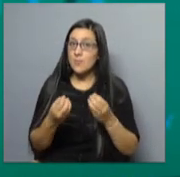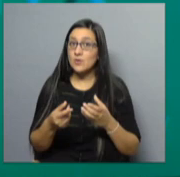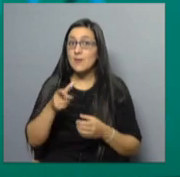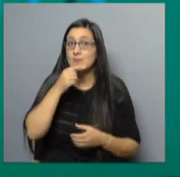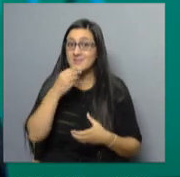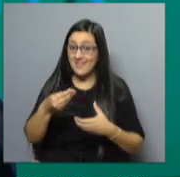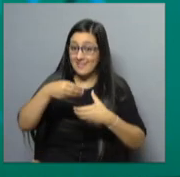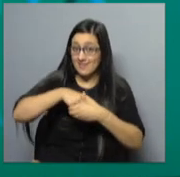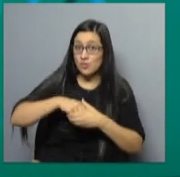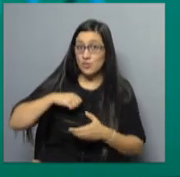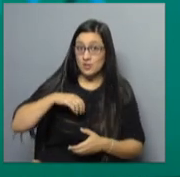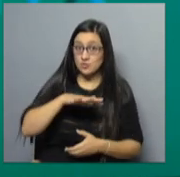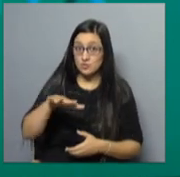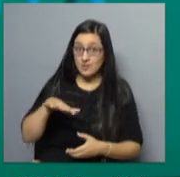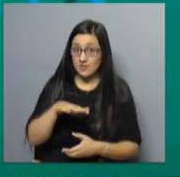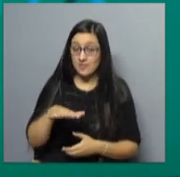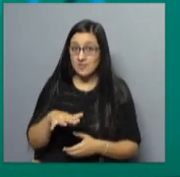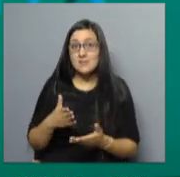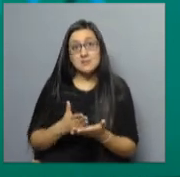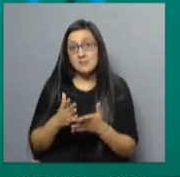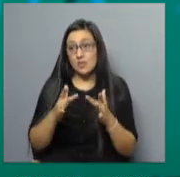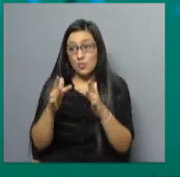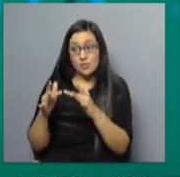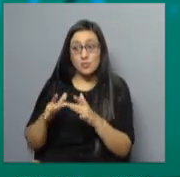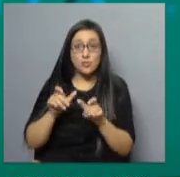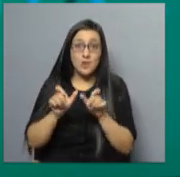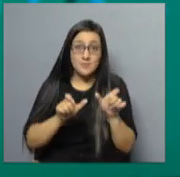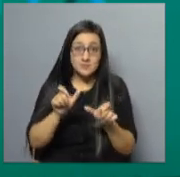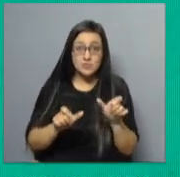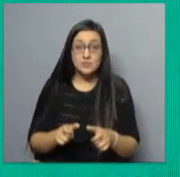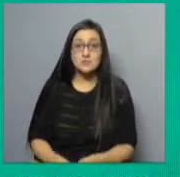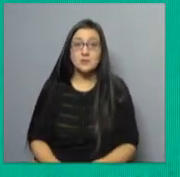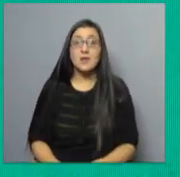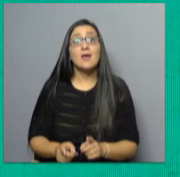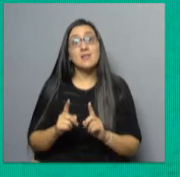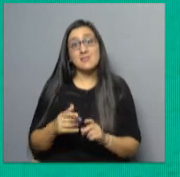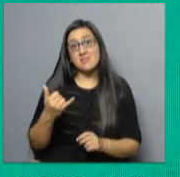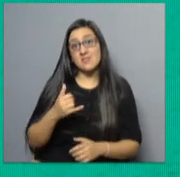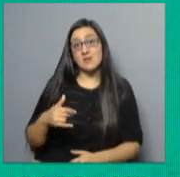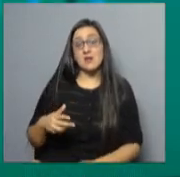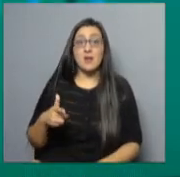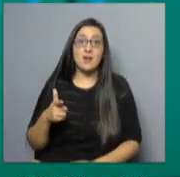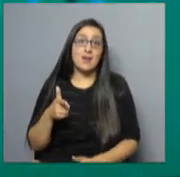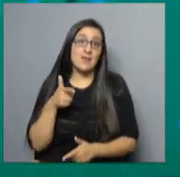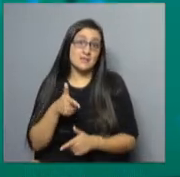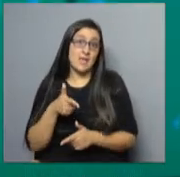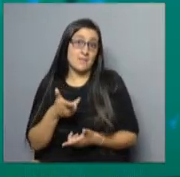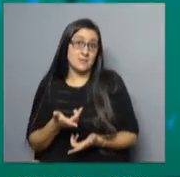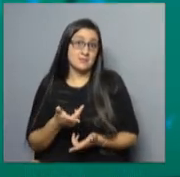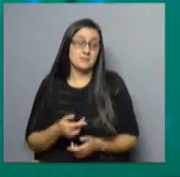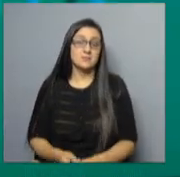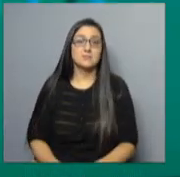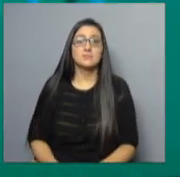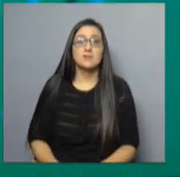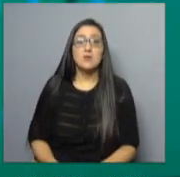sociedad la policía interactúa la policía está en contacto ciudadano y son los que tienen las armas también que también es el ejercicio ilegítimo de